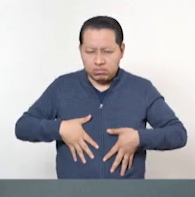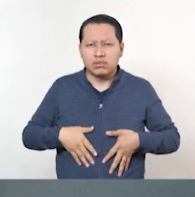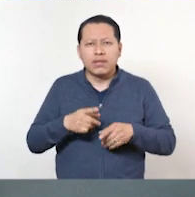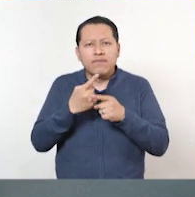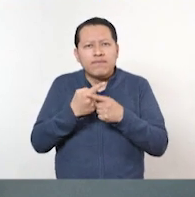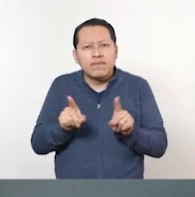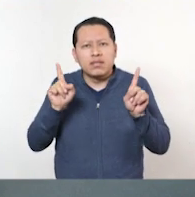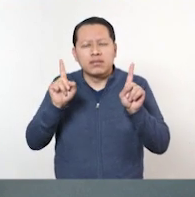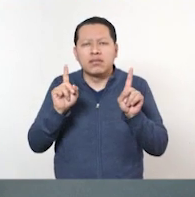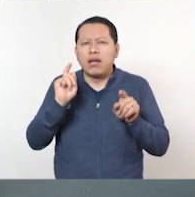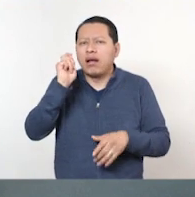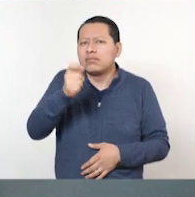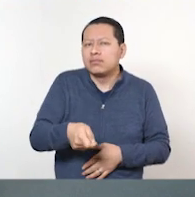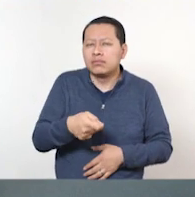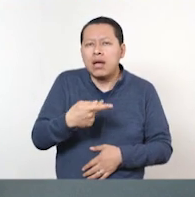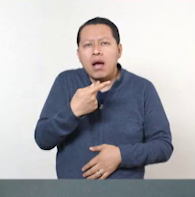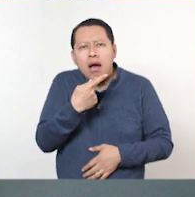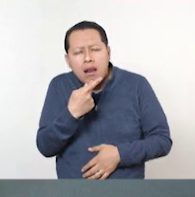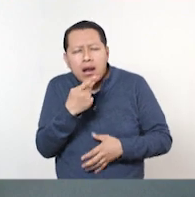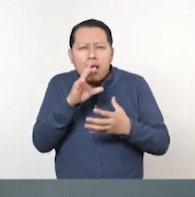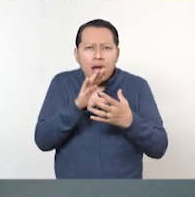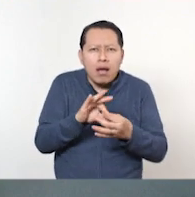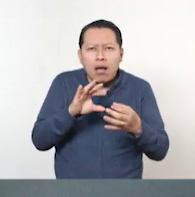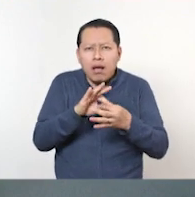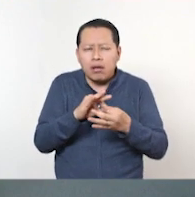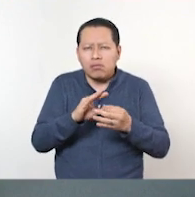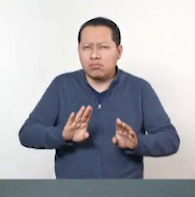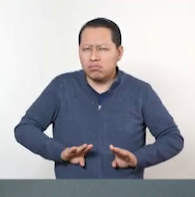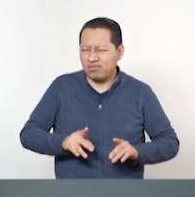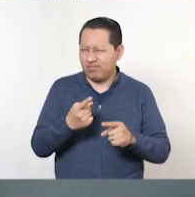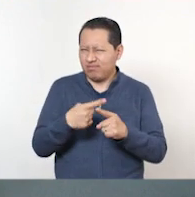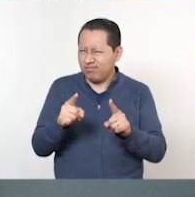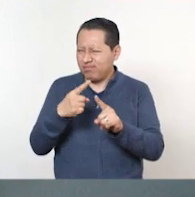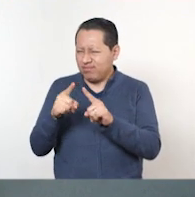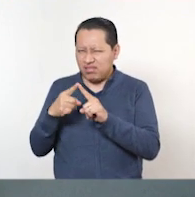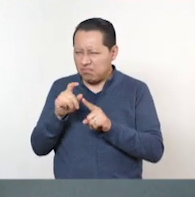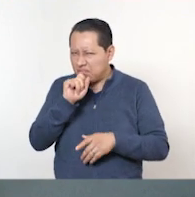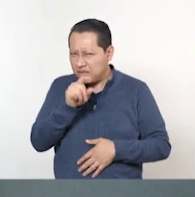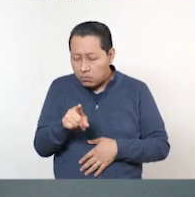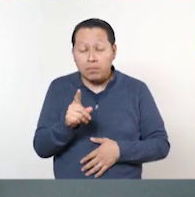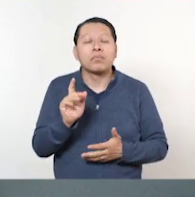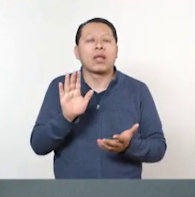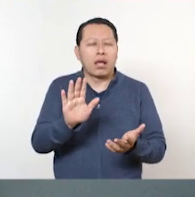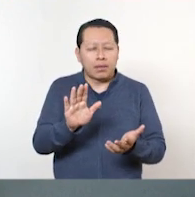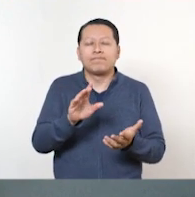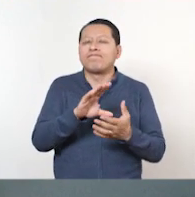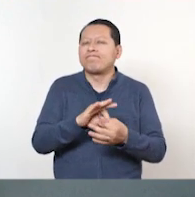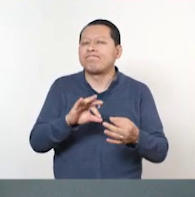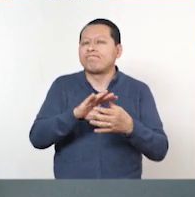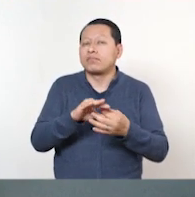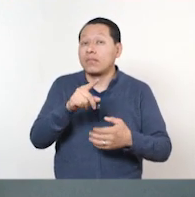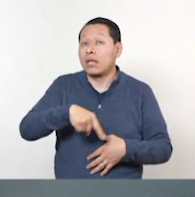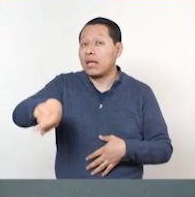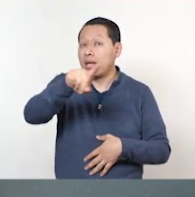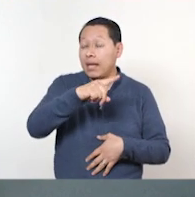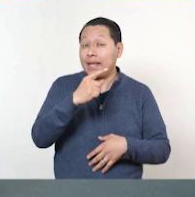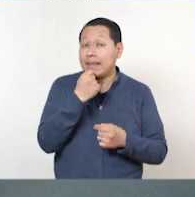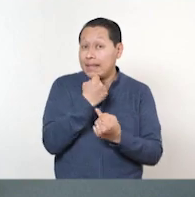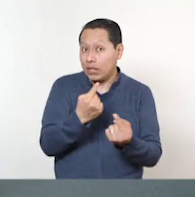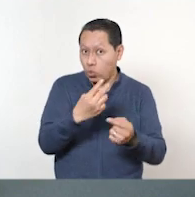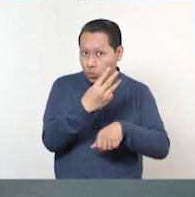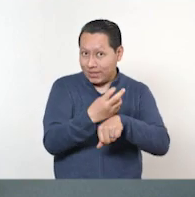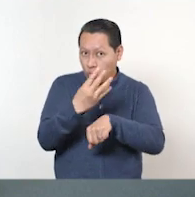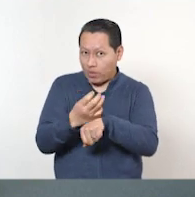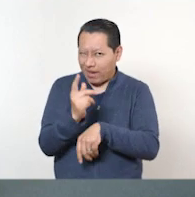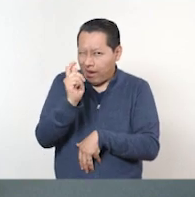alguien viste distinto, cuando habla o hace cosas diferentes a las que yo acostumbro. Vamos a ver qué inquietudes tienen las